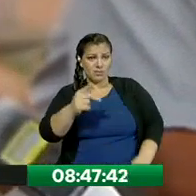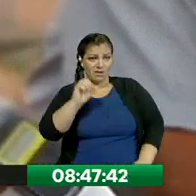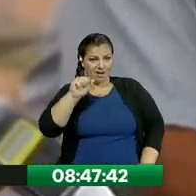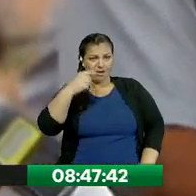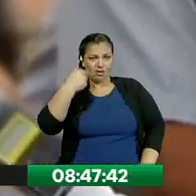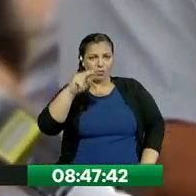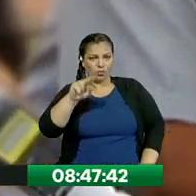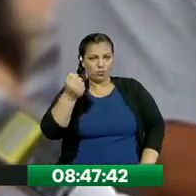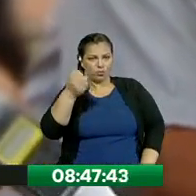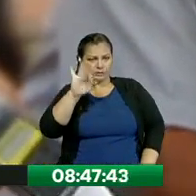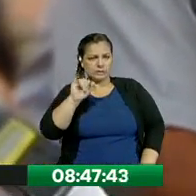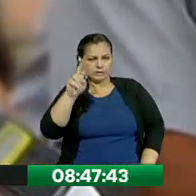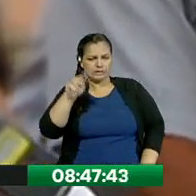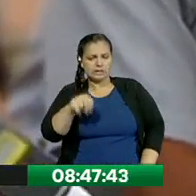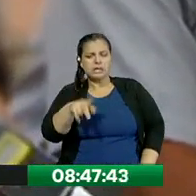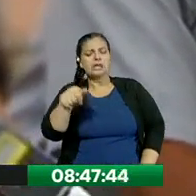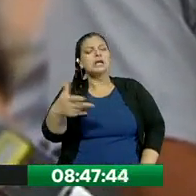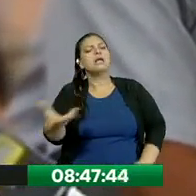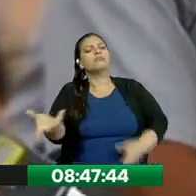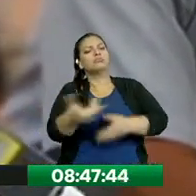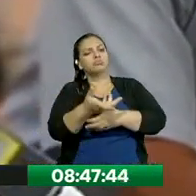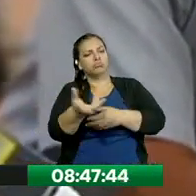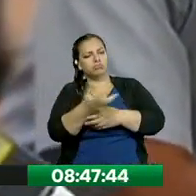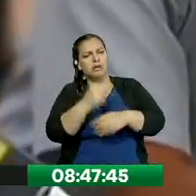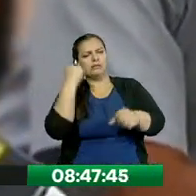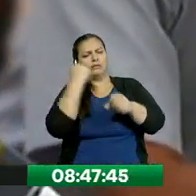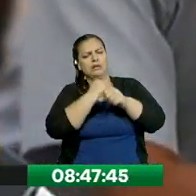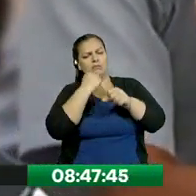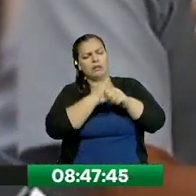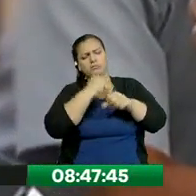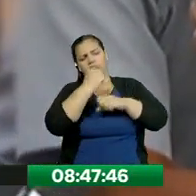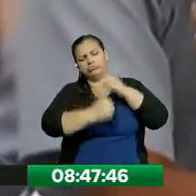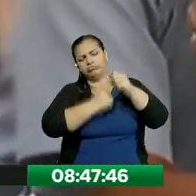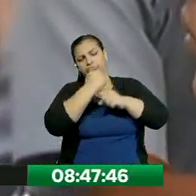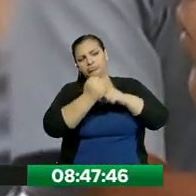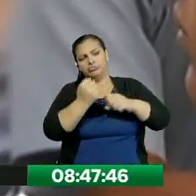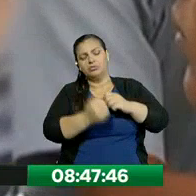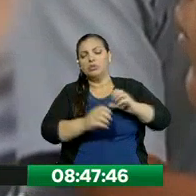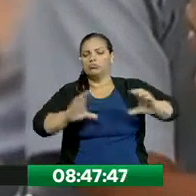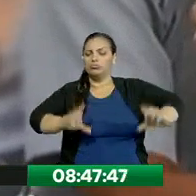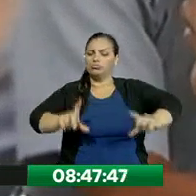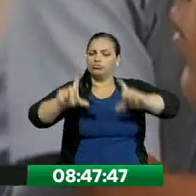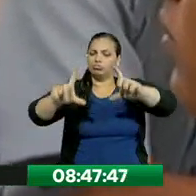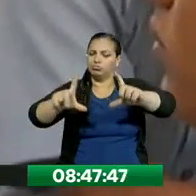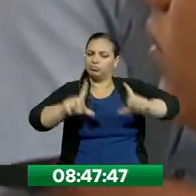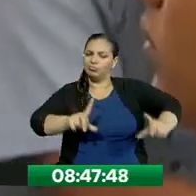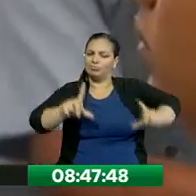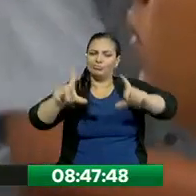por pertenecer al cuerpo de bomberos. Y en su trabajo